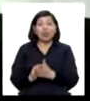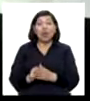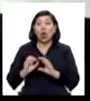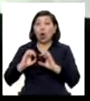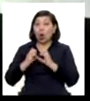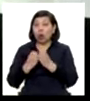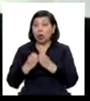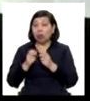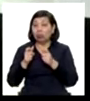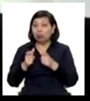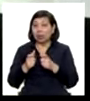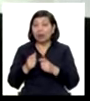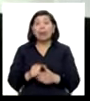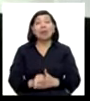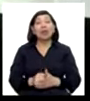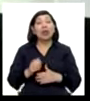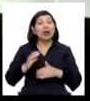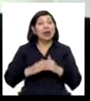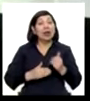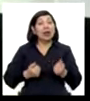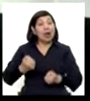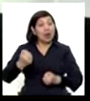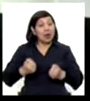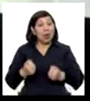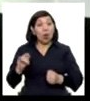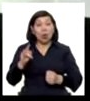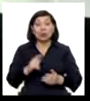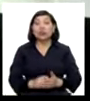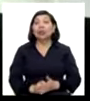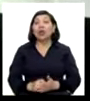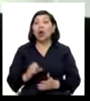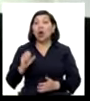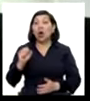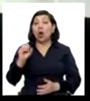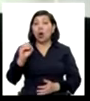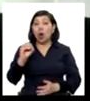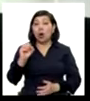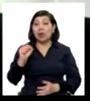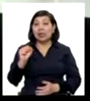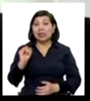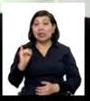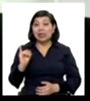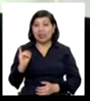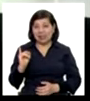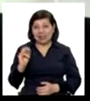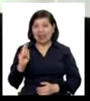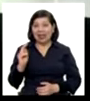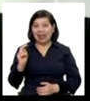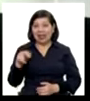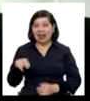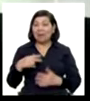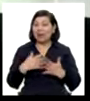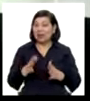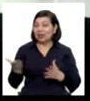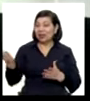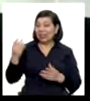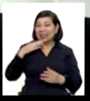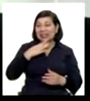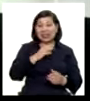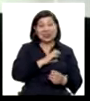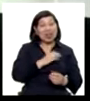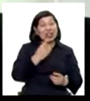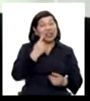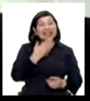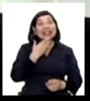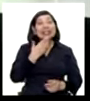del organismo supervisor de la inversión en infraestructura de transporte de uso público, Ocitran, y por favor nos visita la próxima vez ya con el ganador. Sería